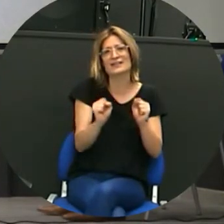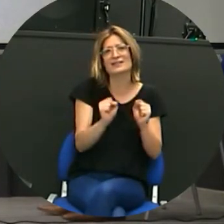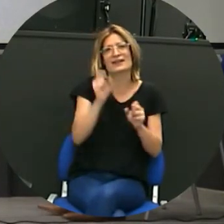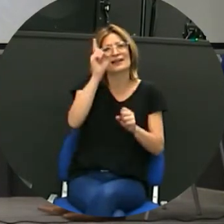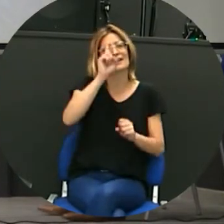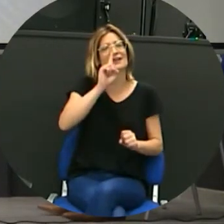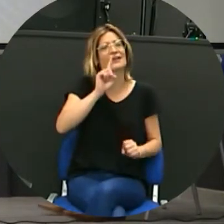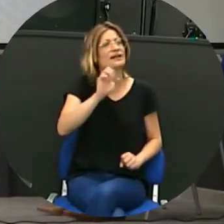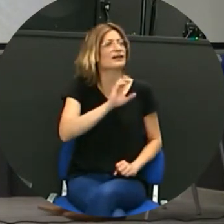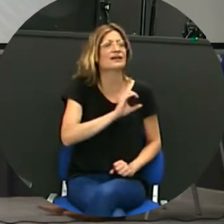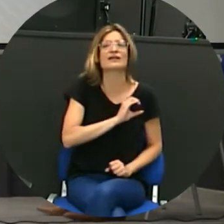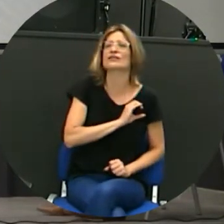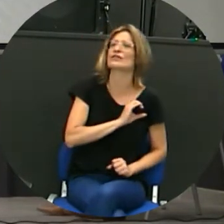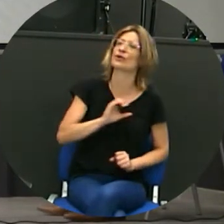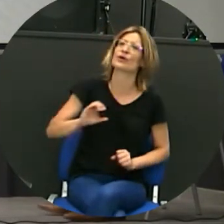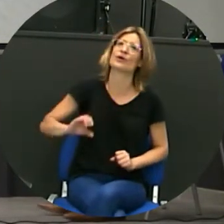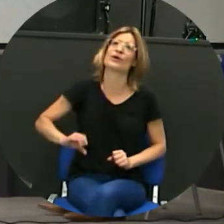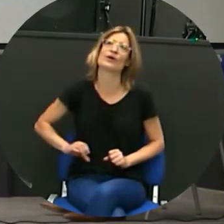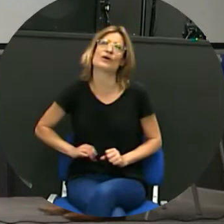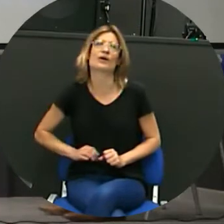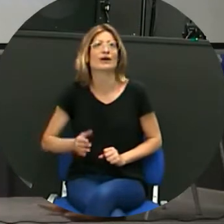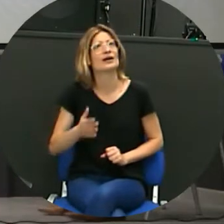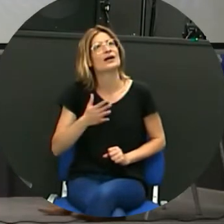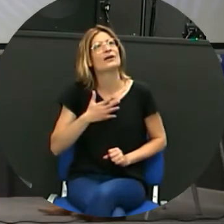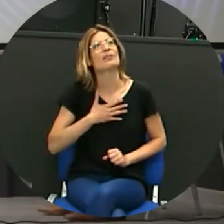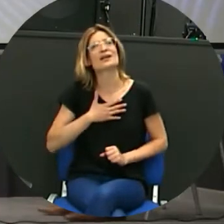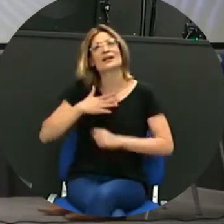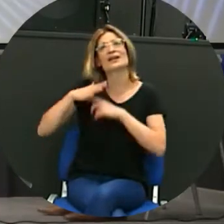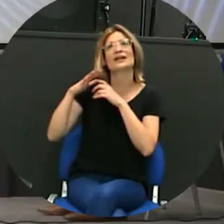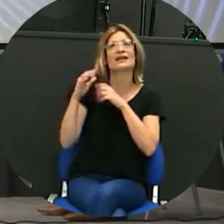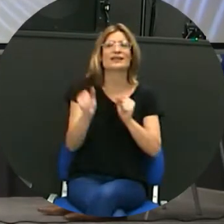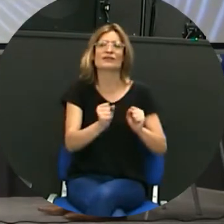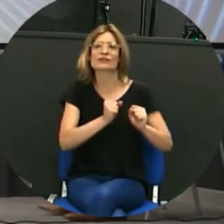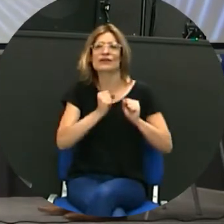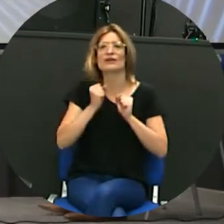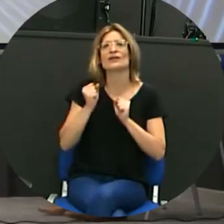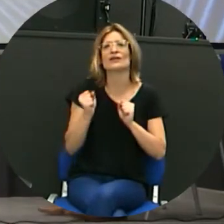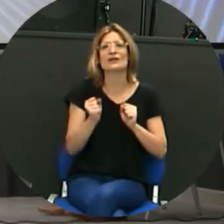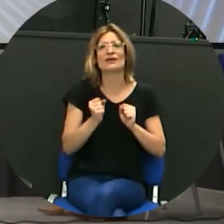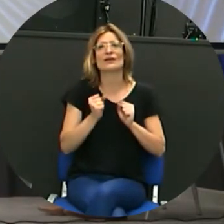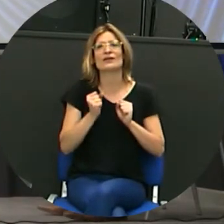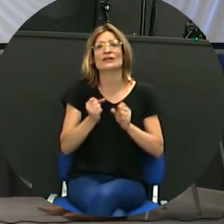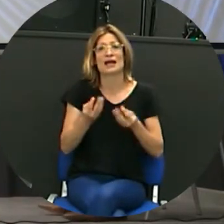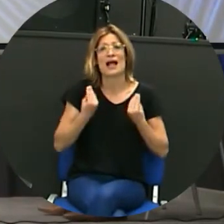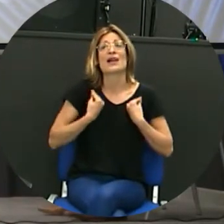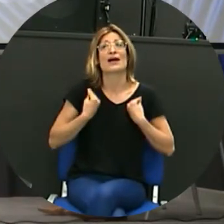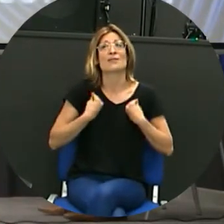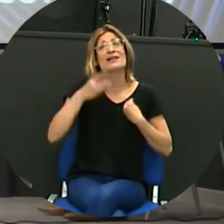Eres Cristo, mi Redentor,